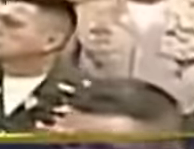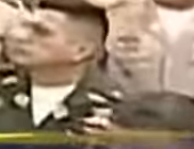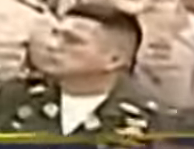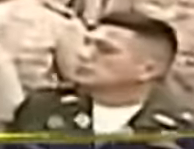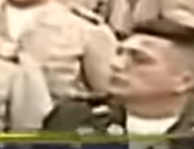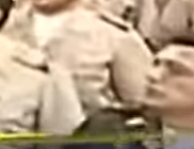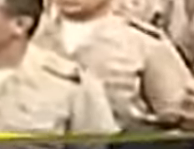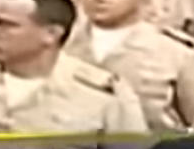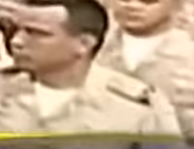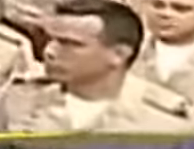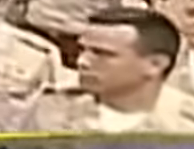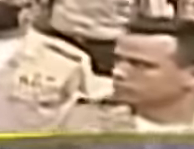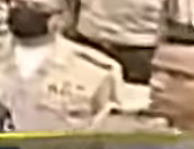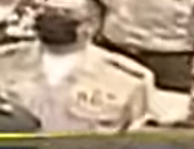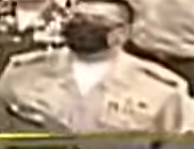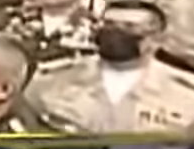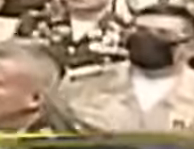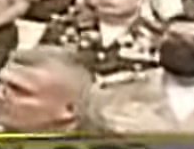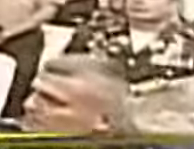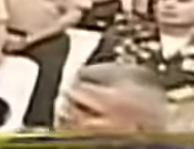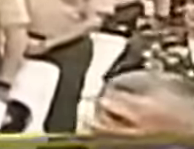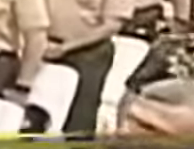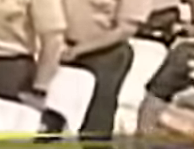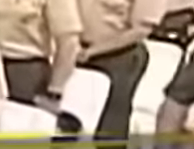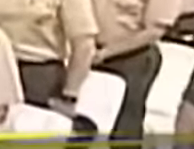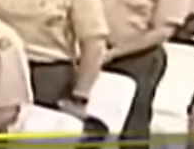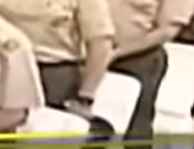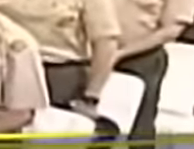del cuerpo castrense.